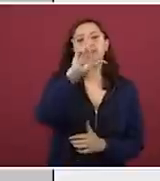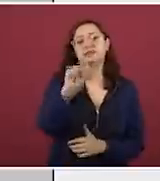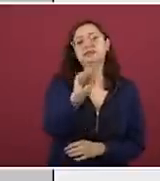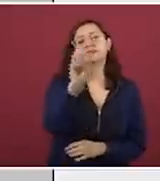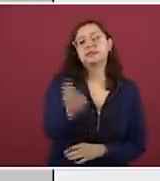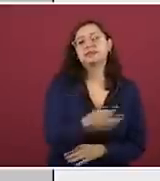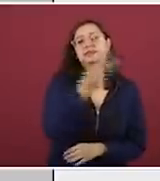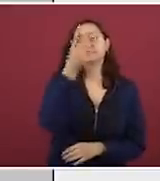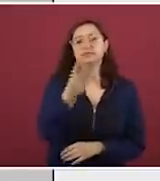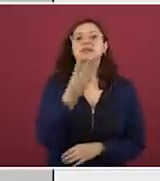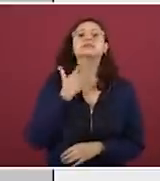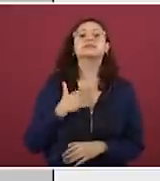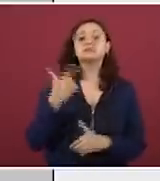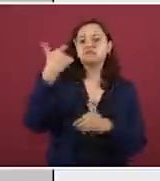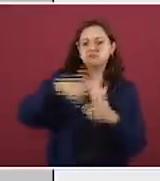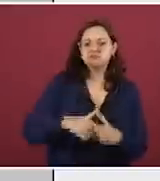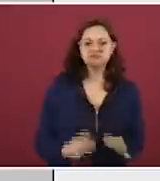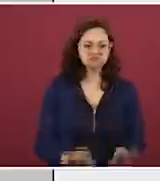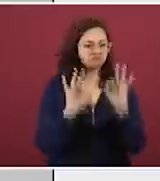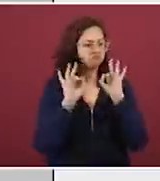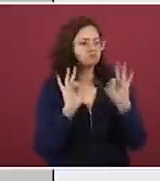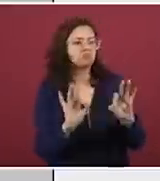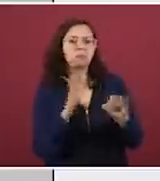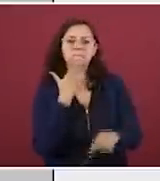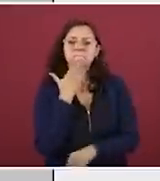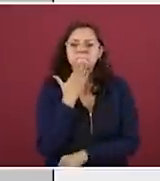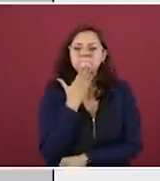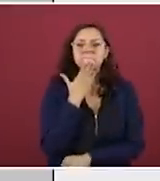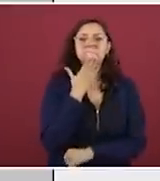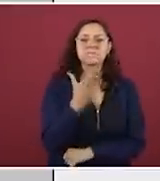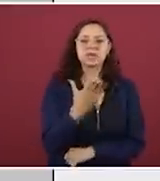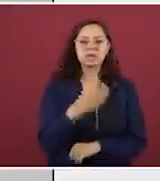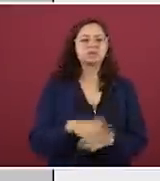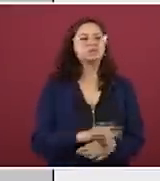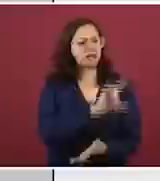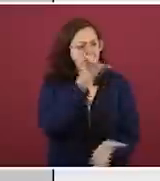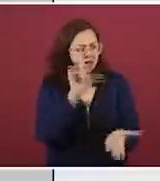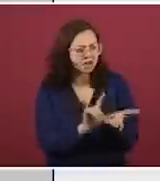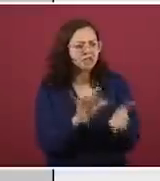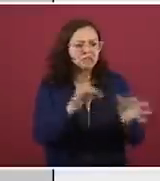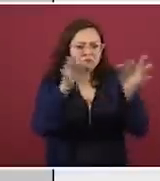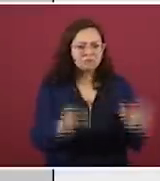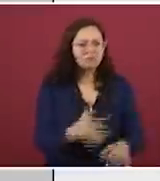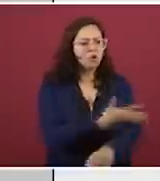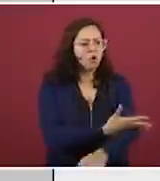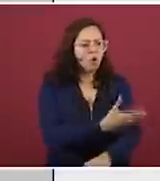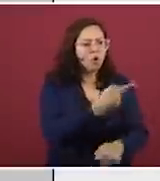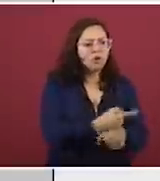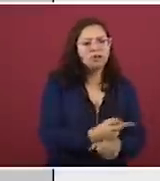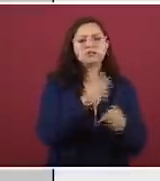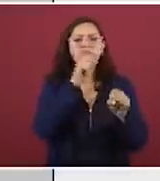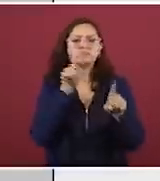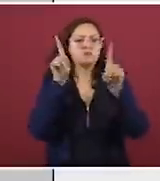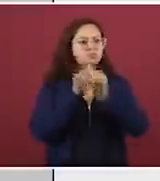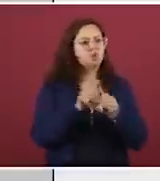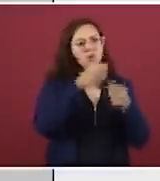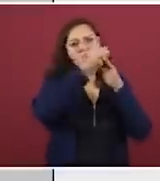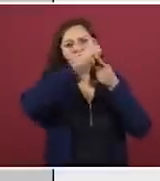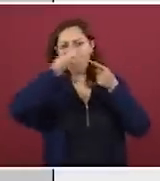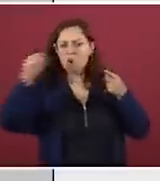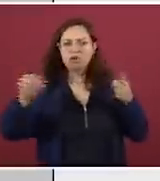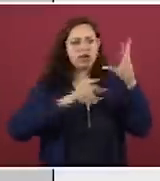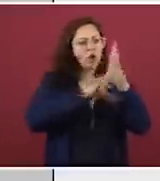gasolineras salieron bien de este ejercicio, o sea, dan litros de litro y tienen en orden sus bombas.